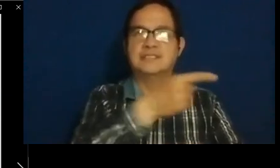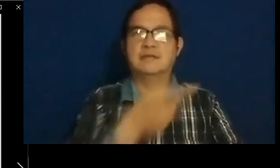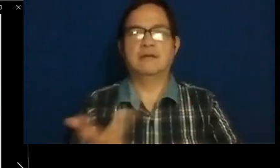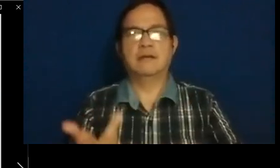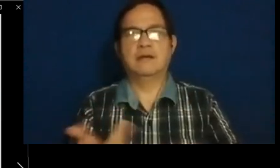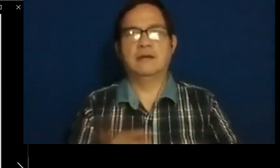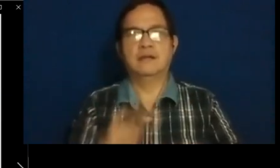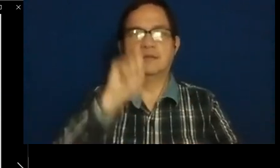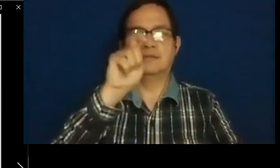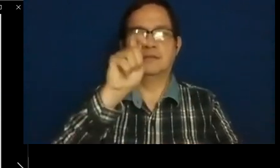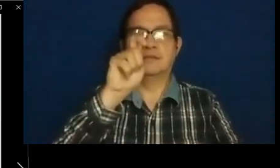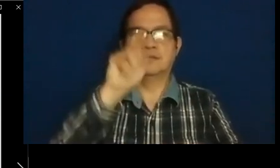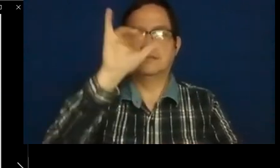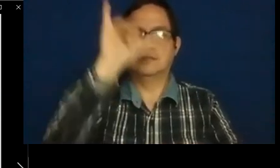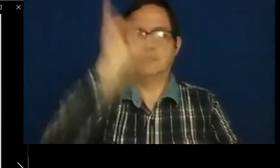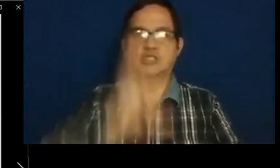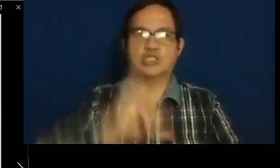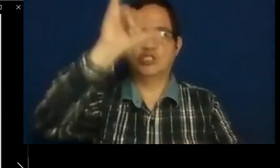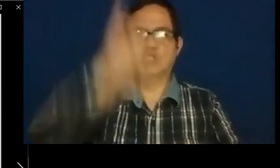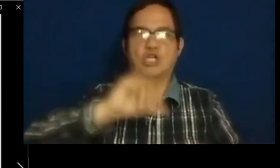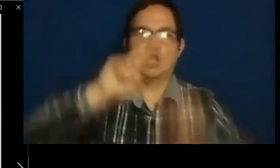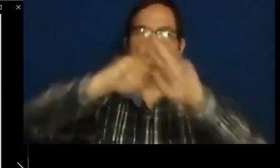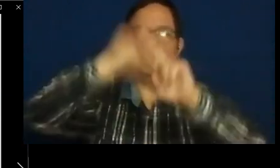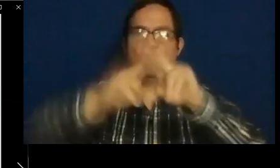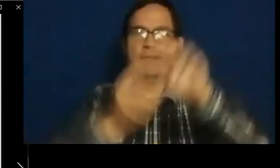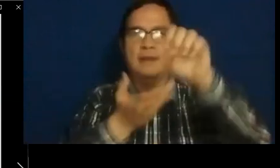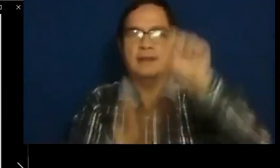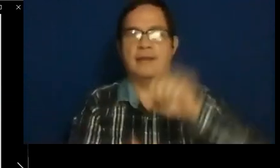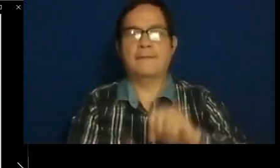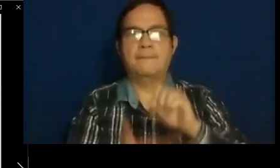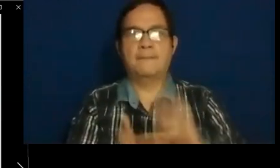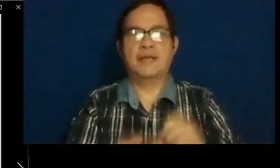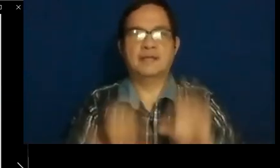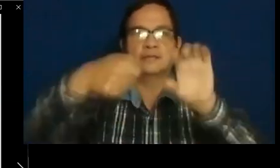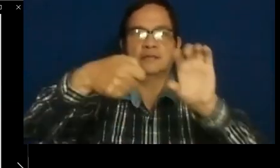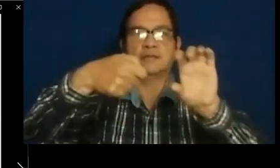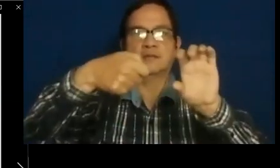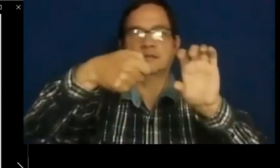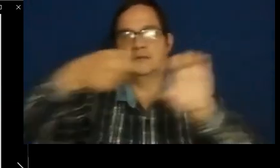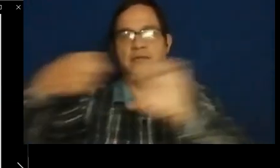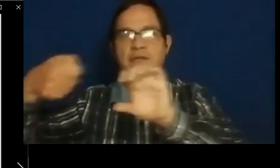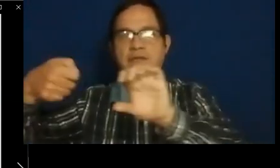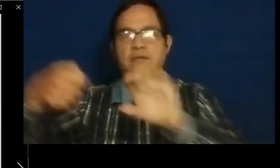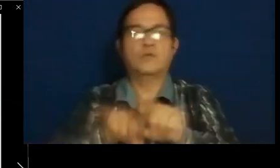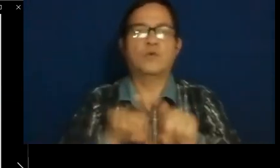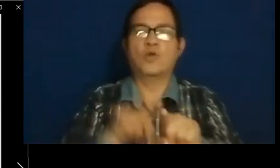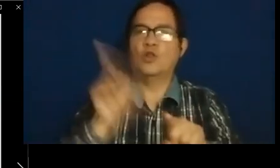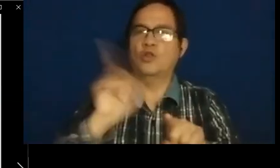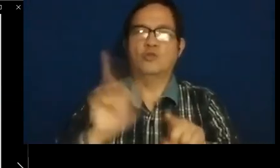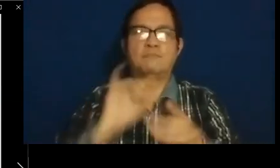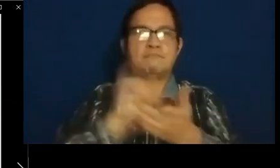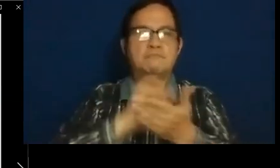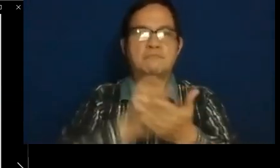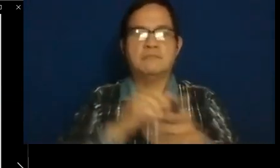Y, la normal y el peso. Y estas fuerzas se están moviendo en un eje que es perpendicular al desplazamiento, o sea, no está en el mismo plano del